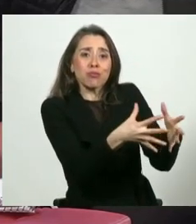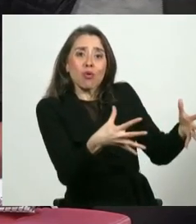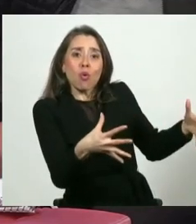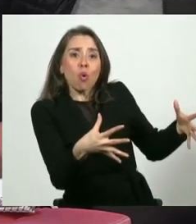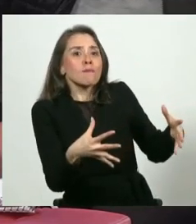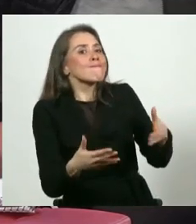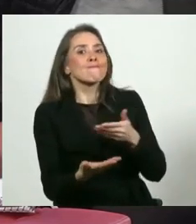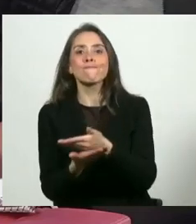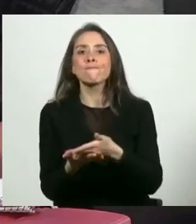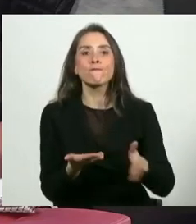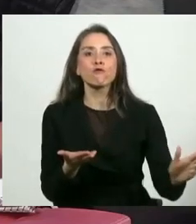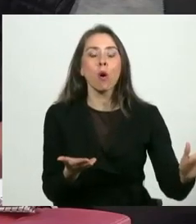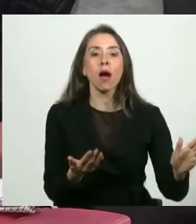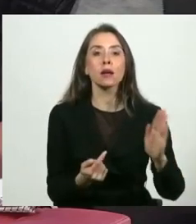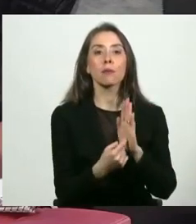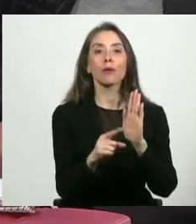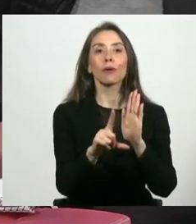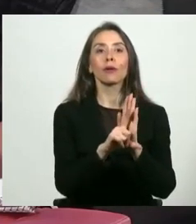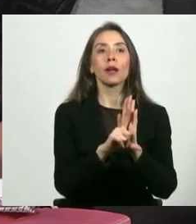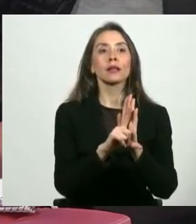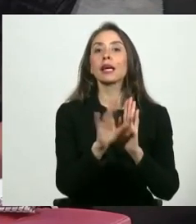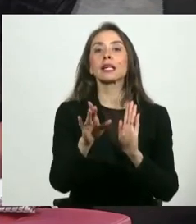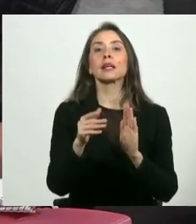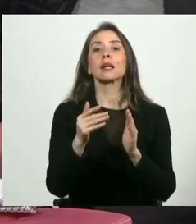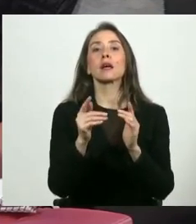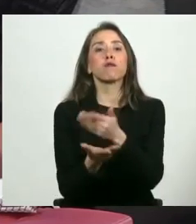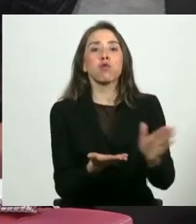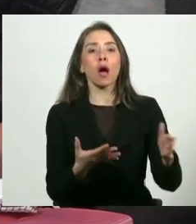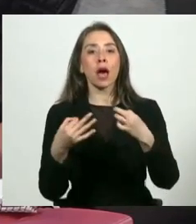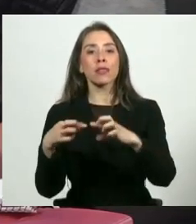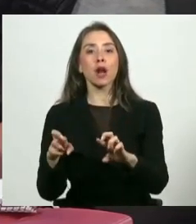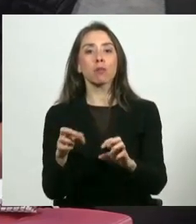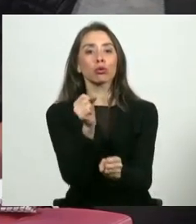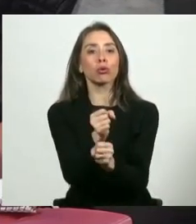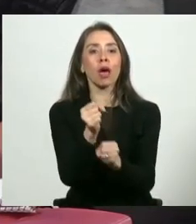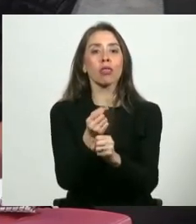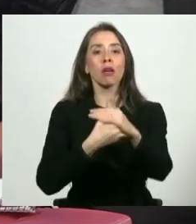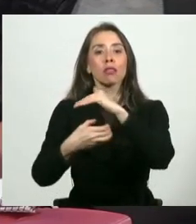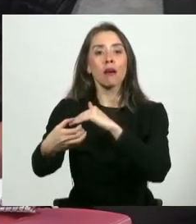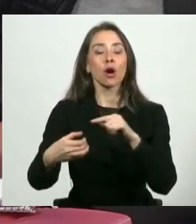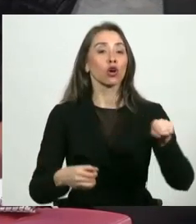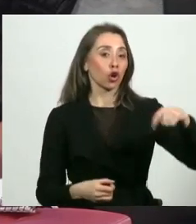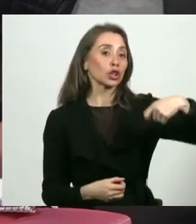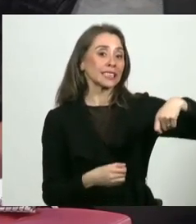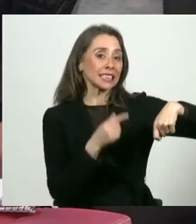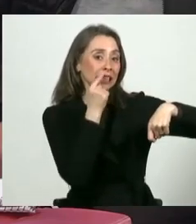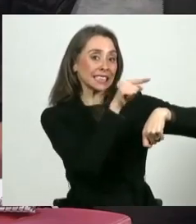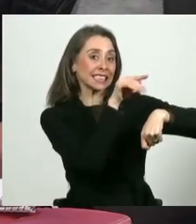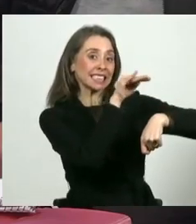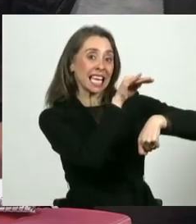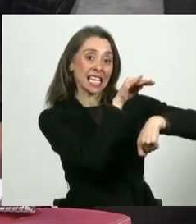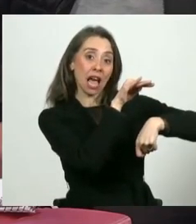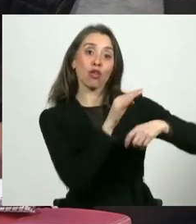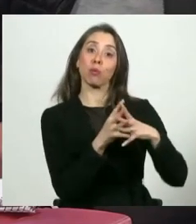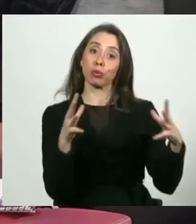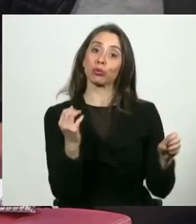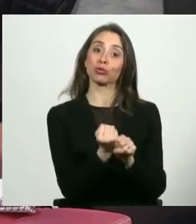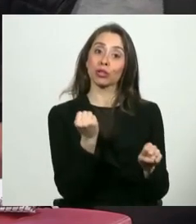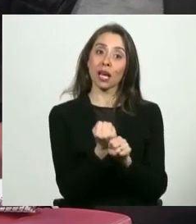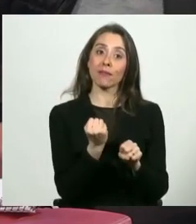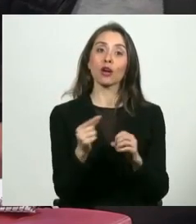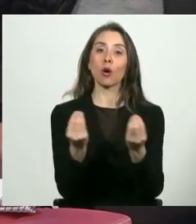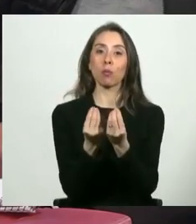fuera de esta legislación, o sea, de esta oportunidad. Y evidentemente, senador, tenemos harta pega y yo creo que